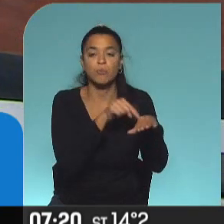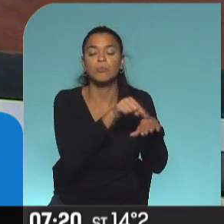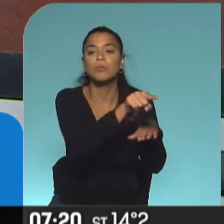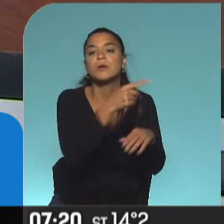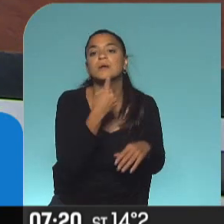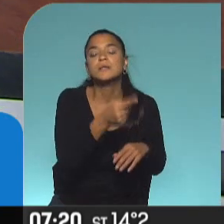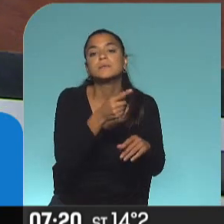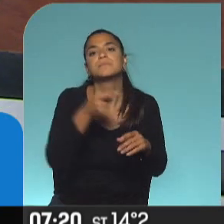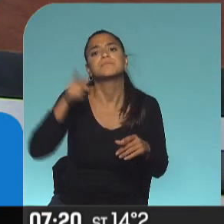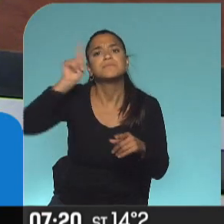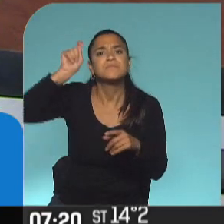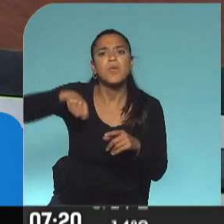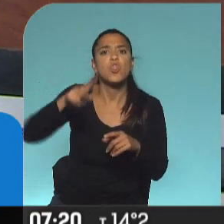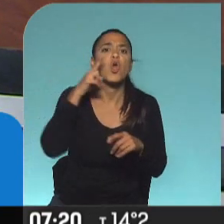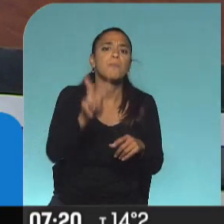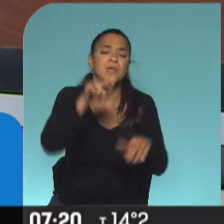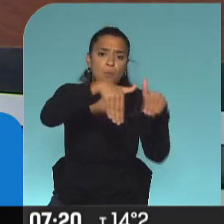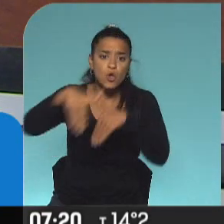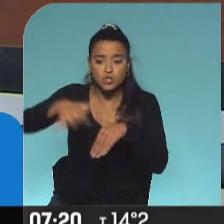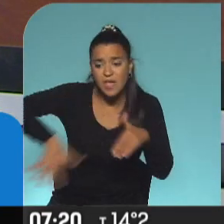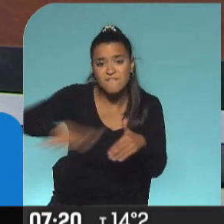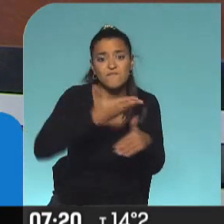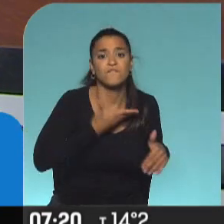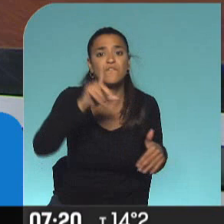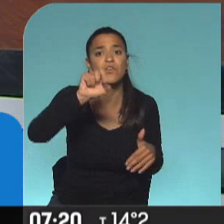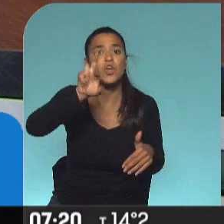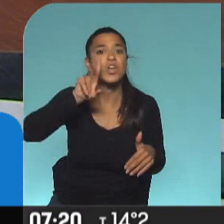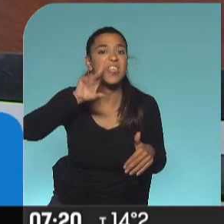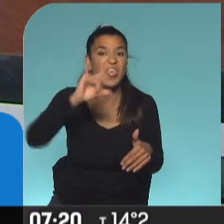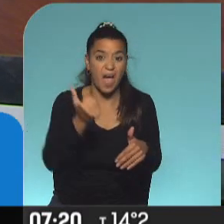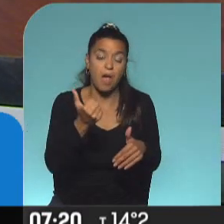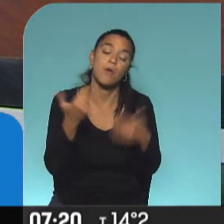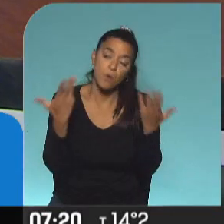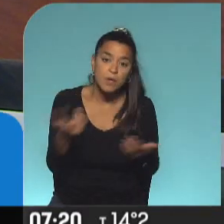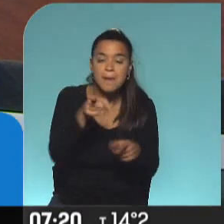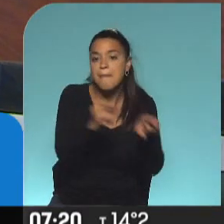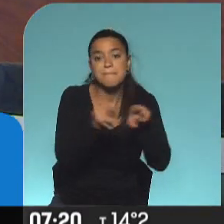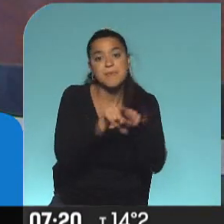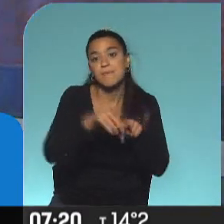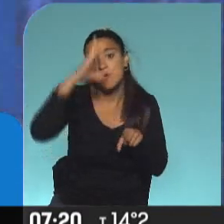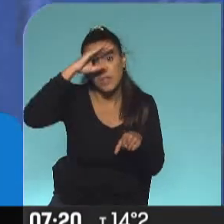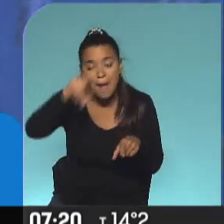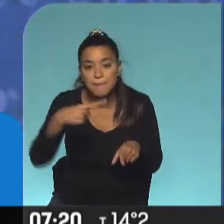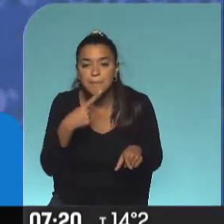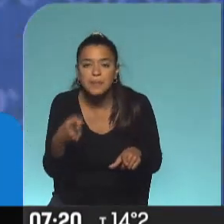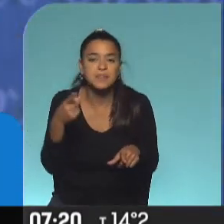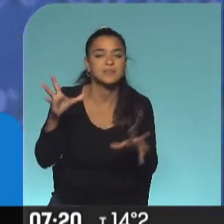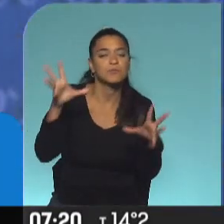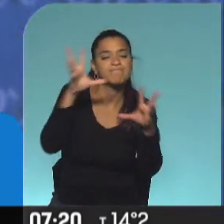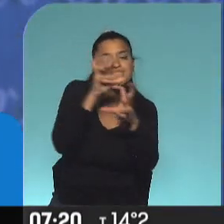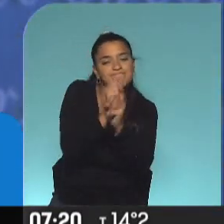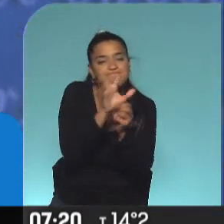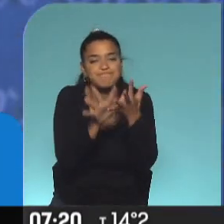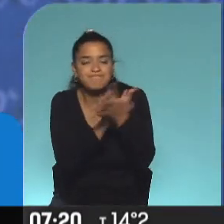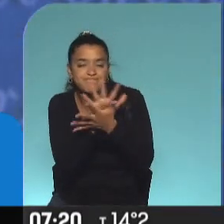Suprema respecto de 2.000 votos en el estado de Florida, digamos? Entonces, esto es lo que está haciendo Trump, creando una especie de clima oscuro alrededor de